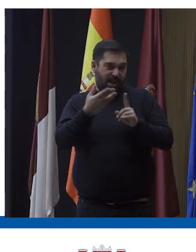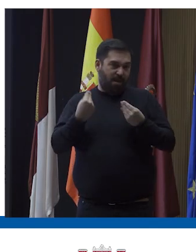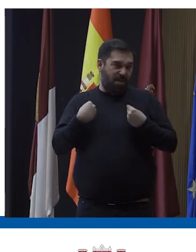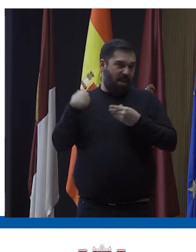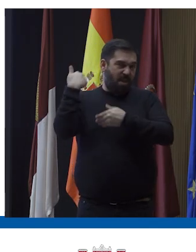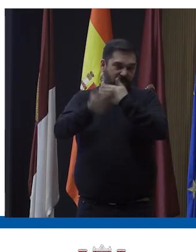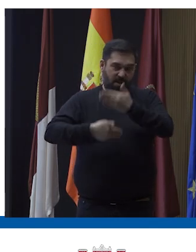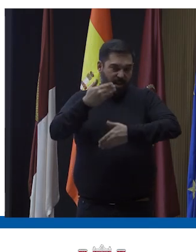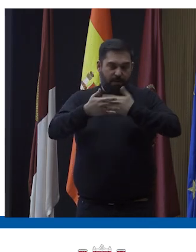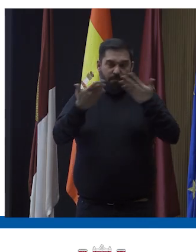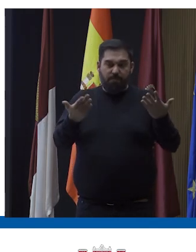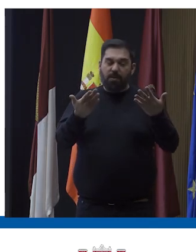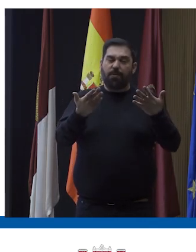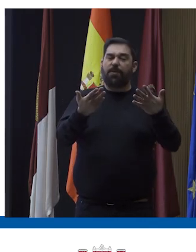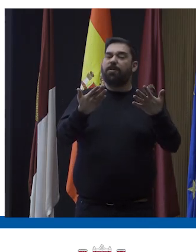episiotomía debe realizarse